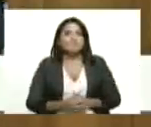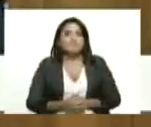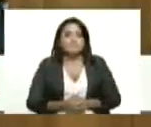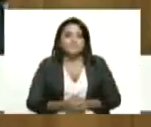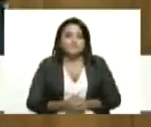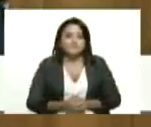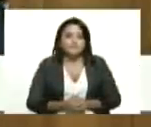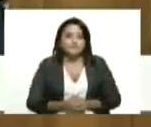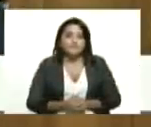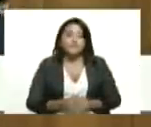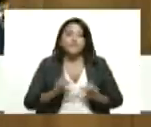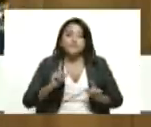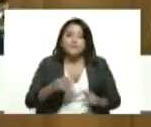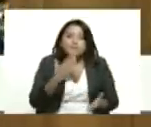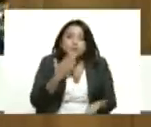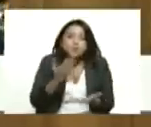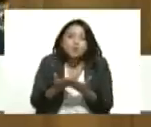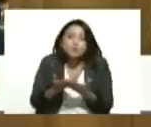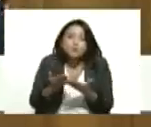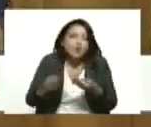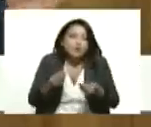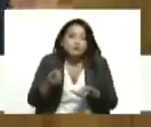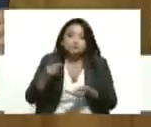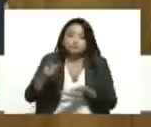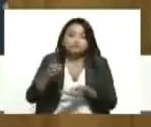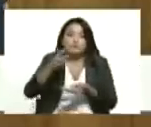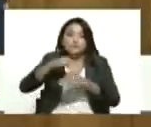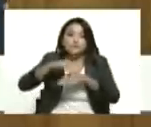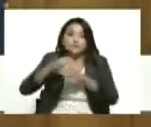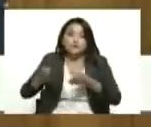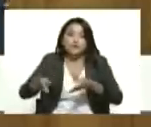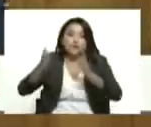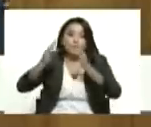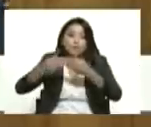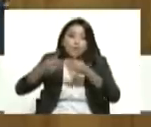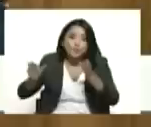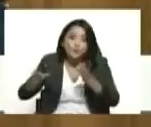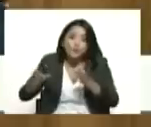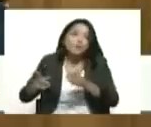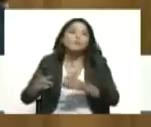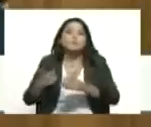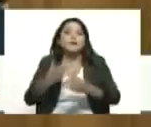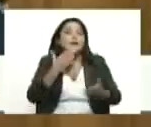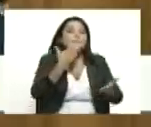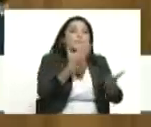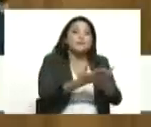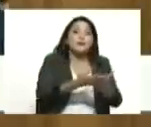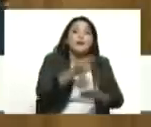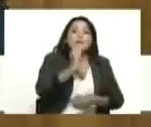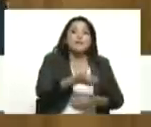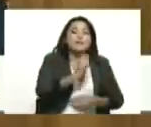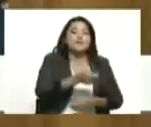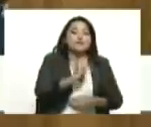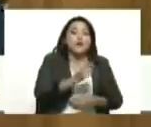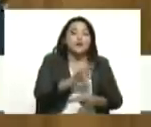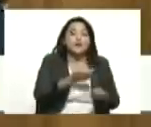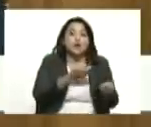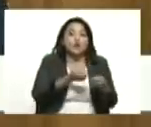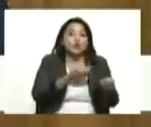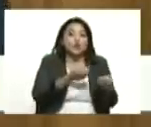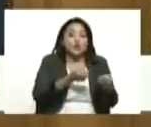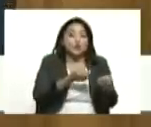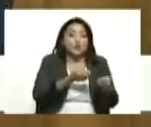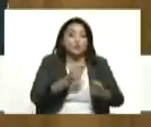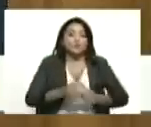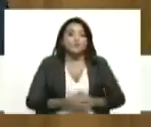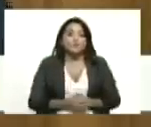La solicitud, ¿cómo se hace? El Ministerio Público procede ante el Tribunal de Control, ya con los bienes identificados, tienen